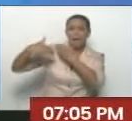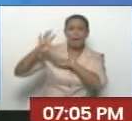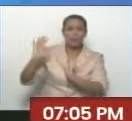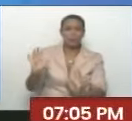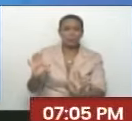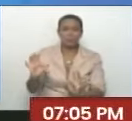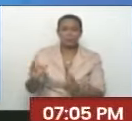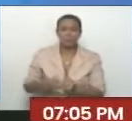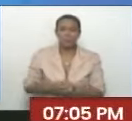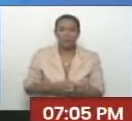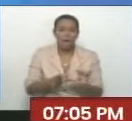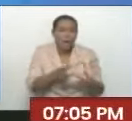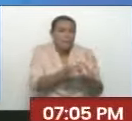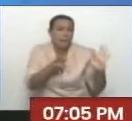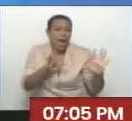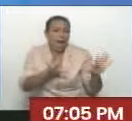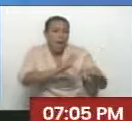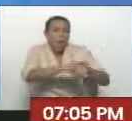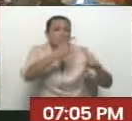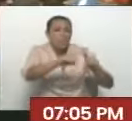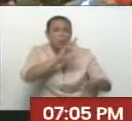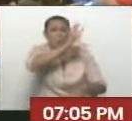de desculturización